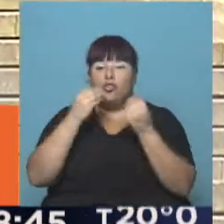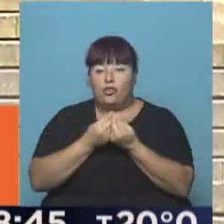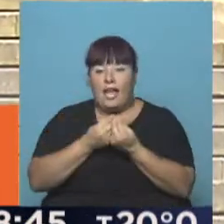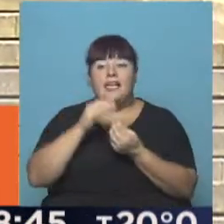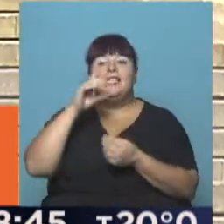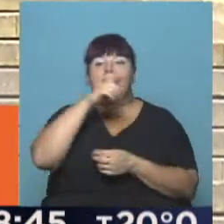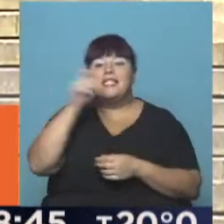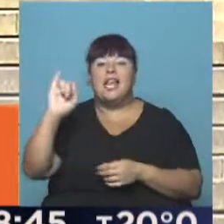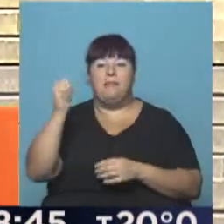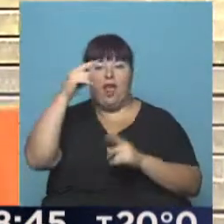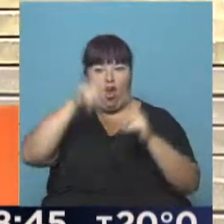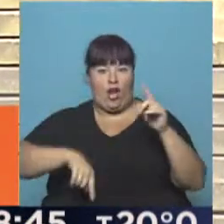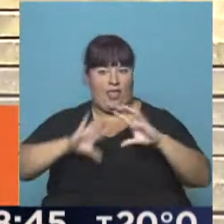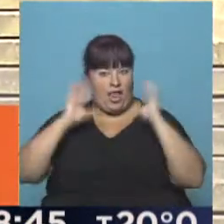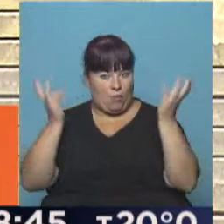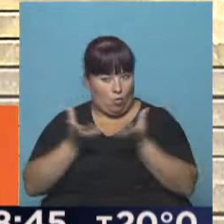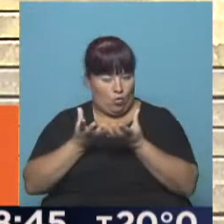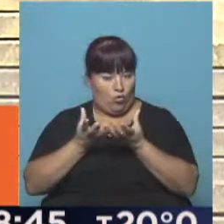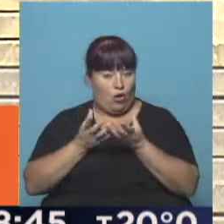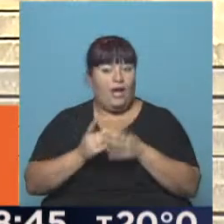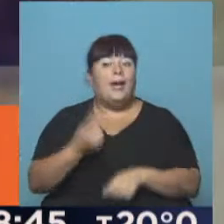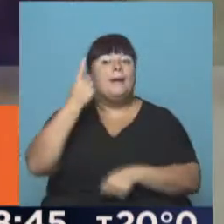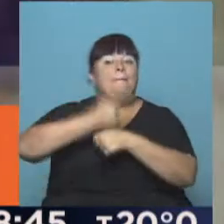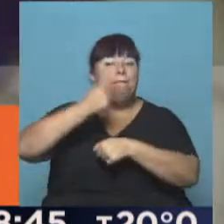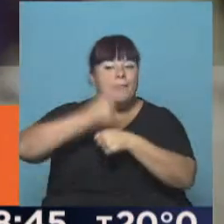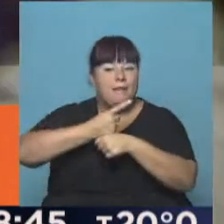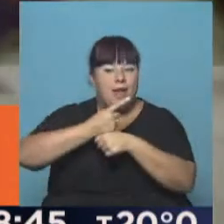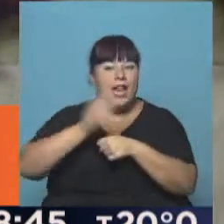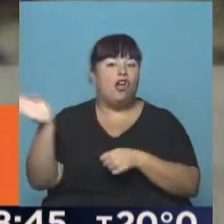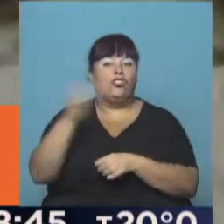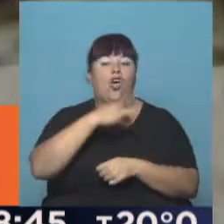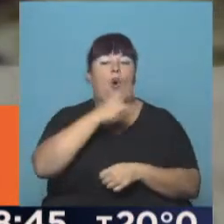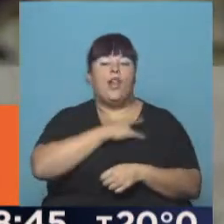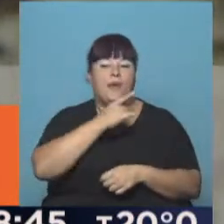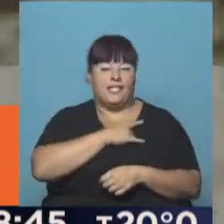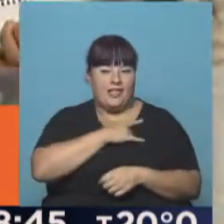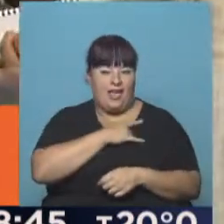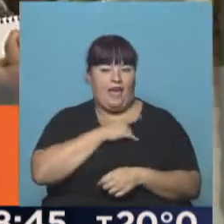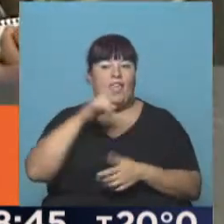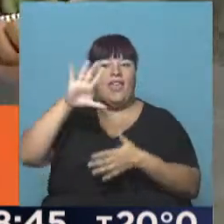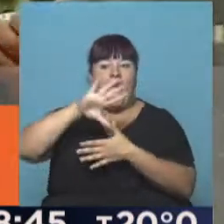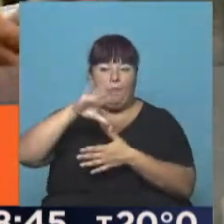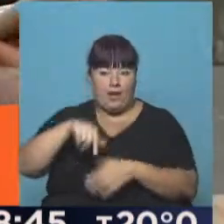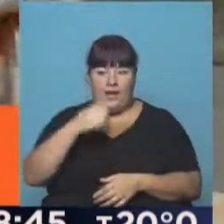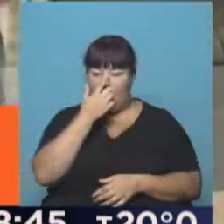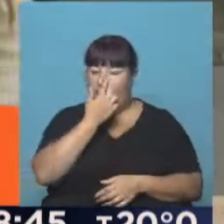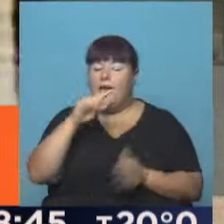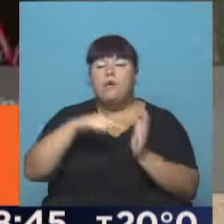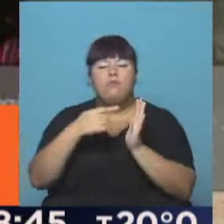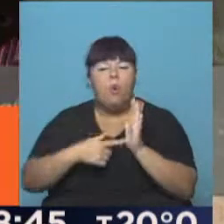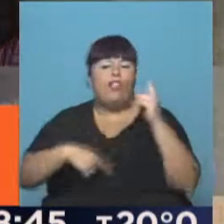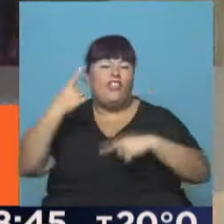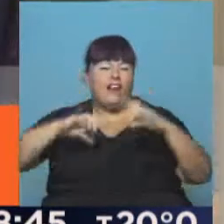las 100 mejores del planeta y como la primera entre todas las universidades de Iberoamérica. Estos rankings miden